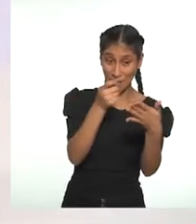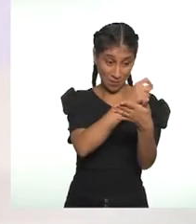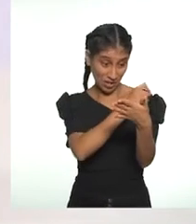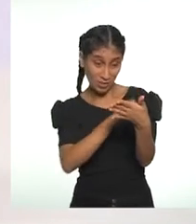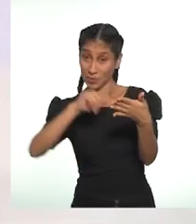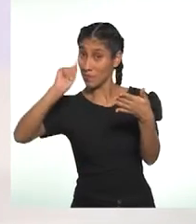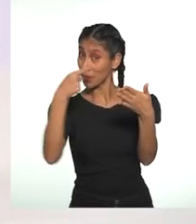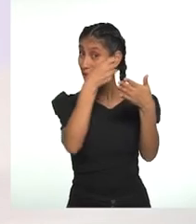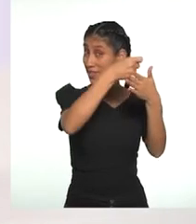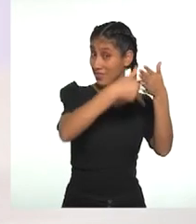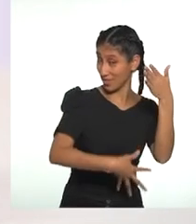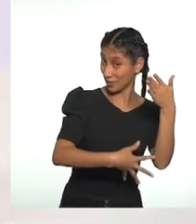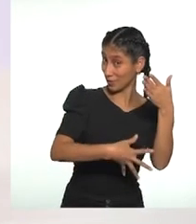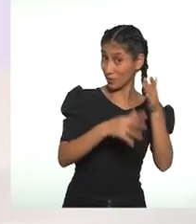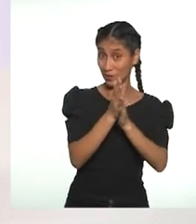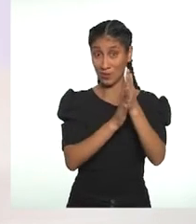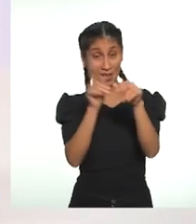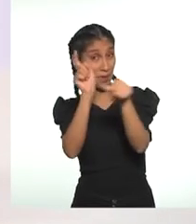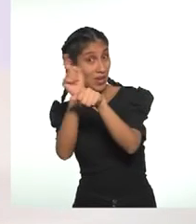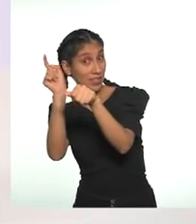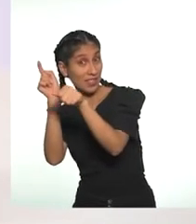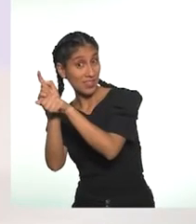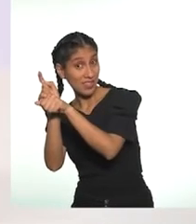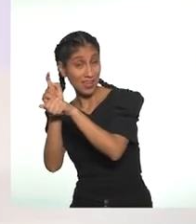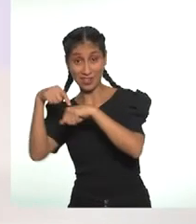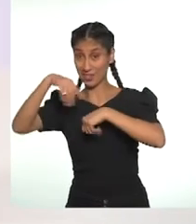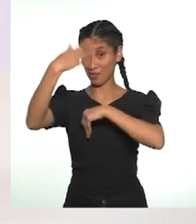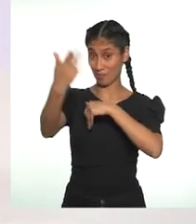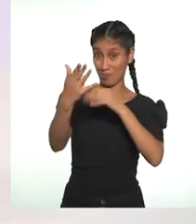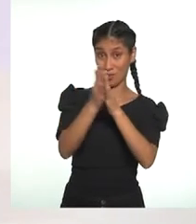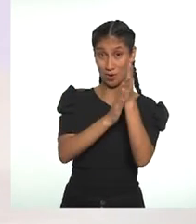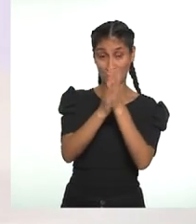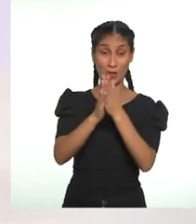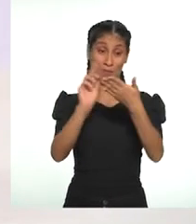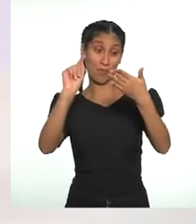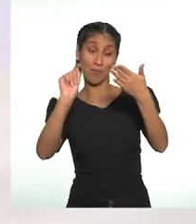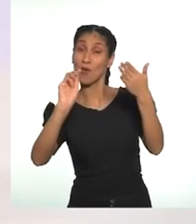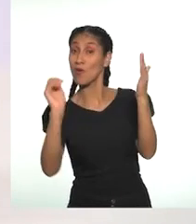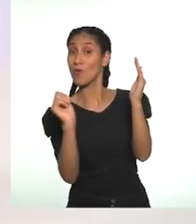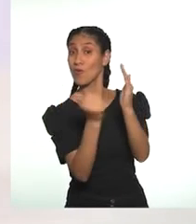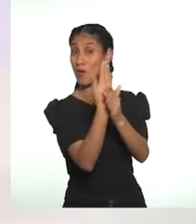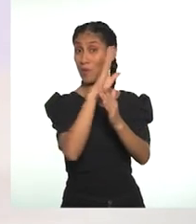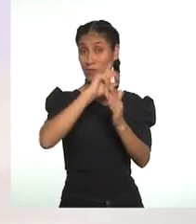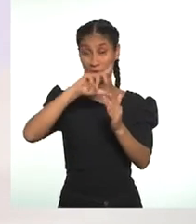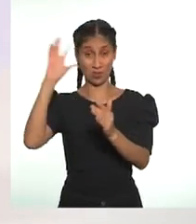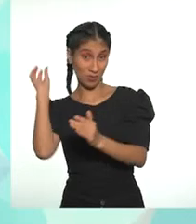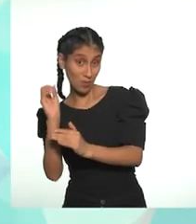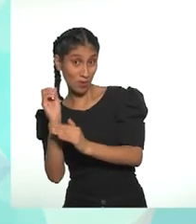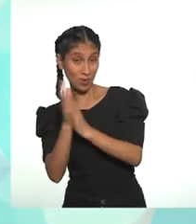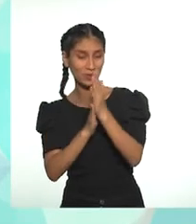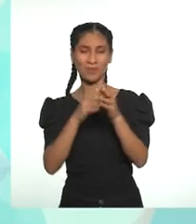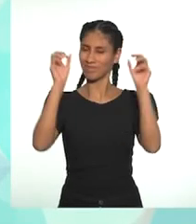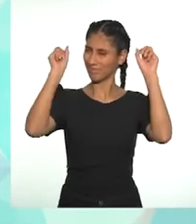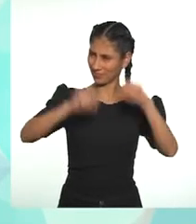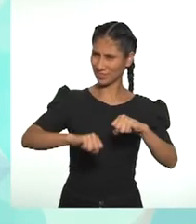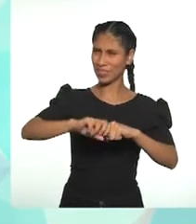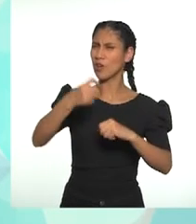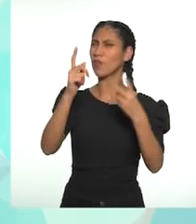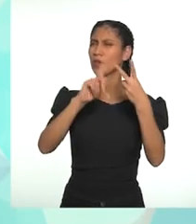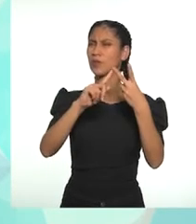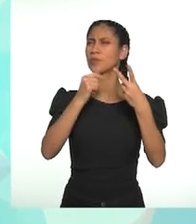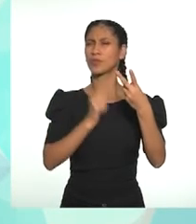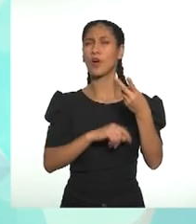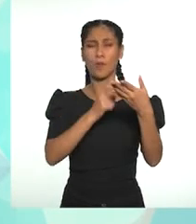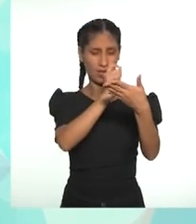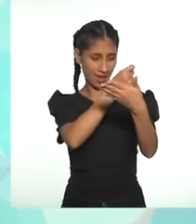estamos listos para escribir nuestro primer texto instructivo e inaugurar nuestro blog. Sí, el